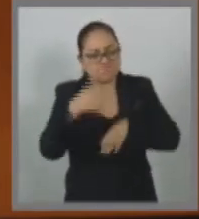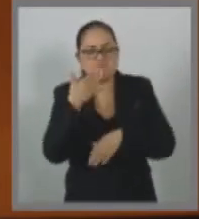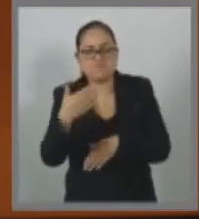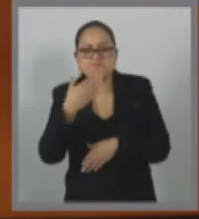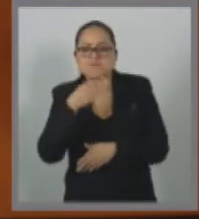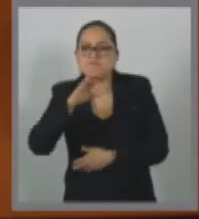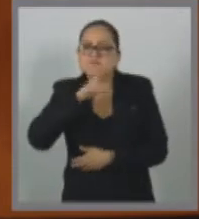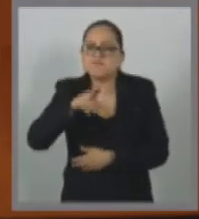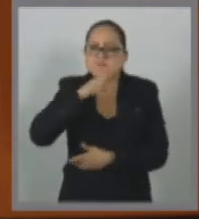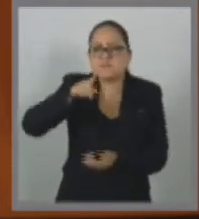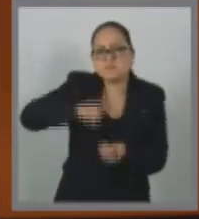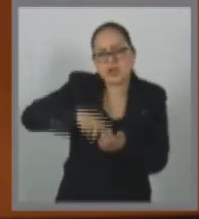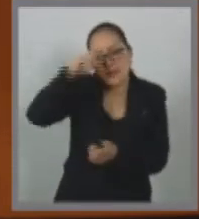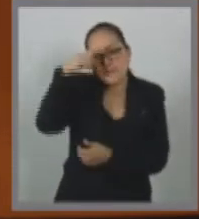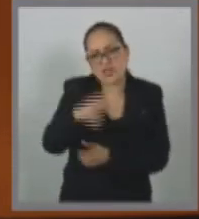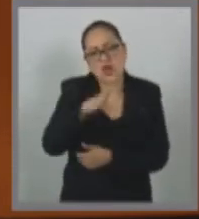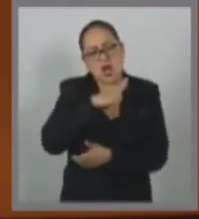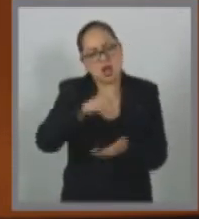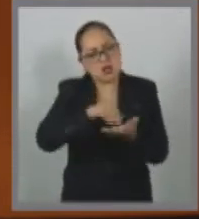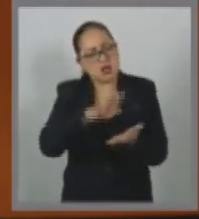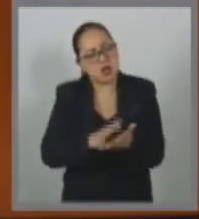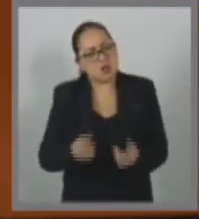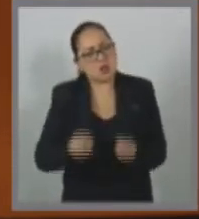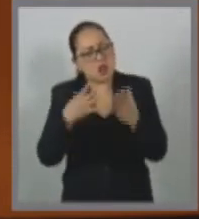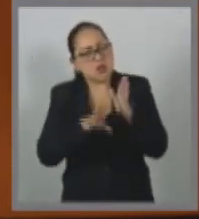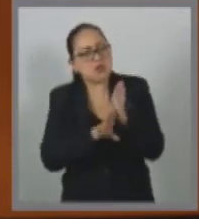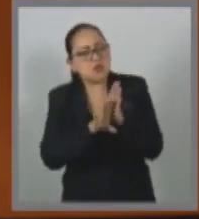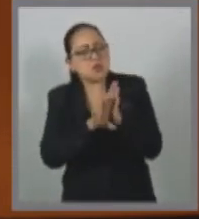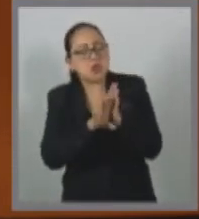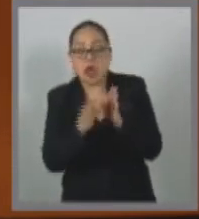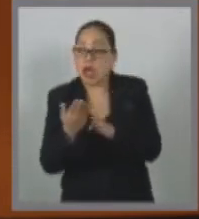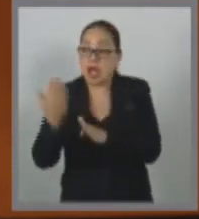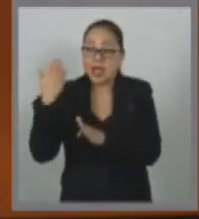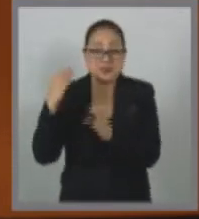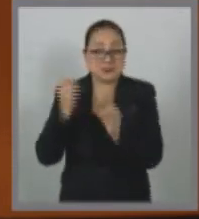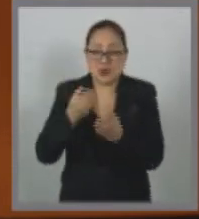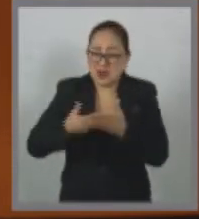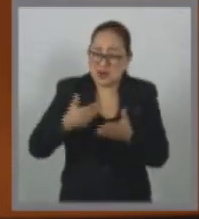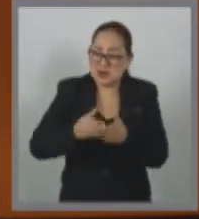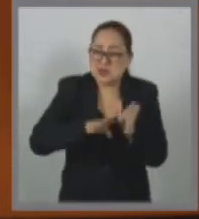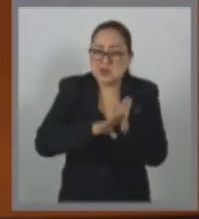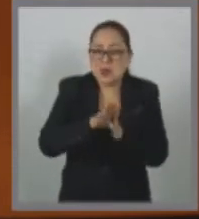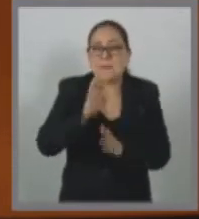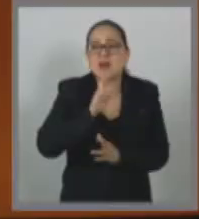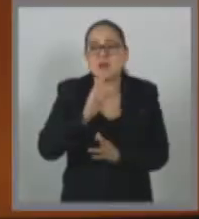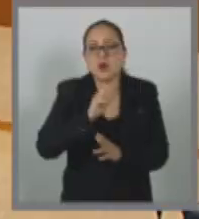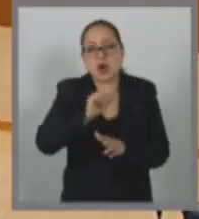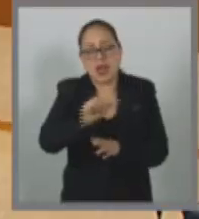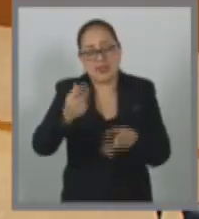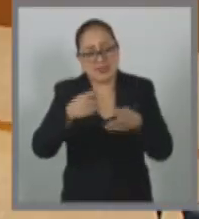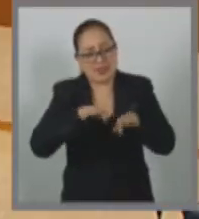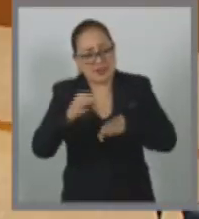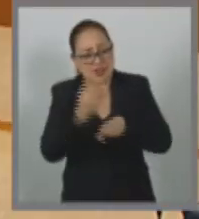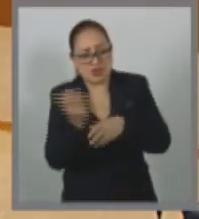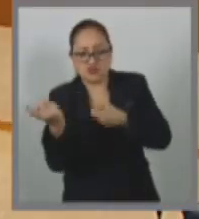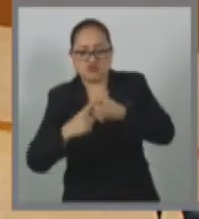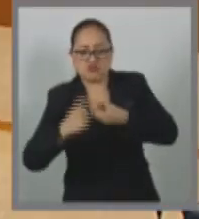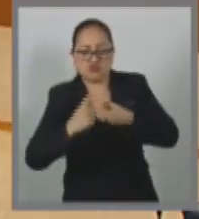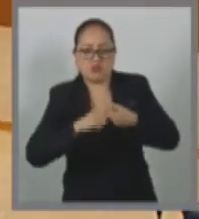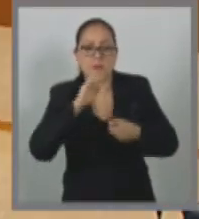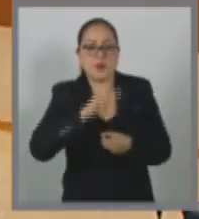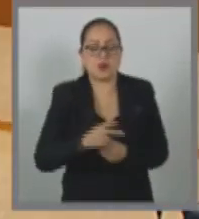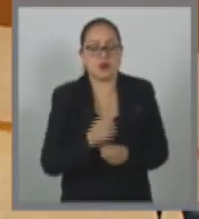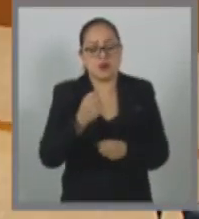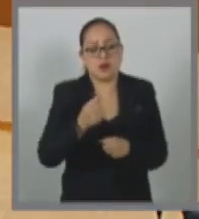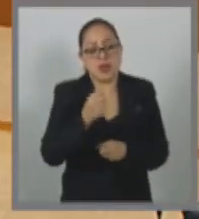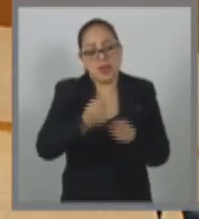nuestro país ha registrado un crecimiento sin precedente en los niveles de empleo formal. De diciembre de 2012